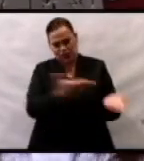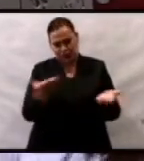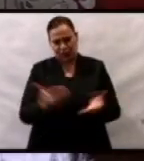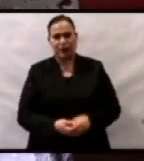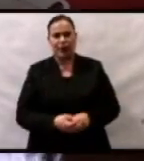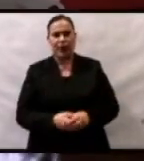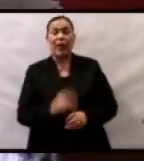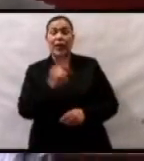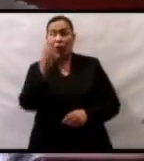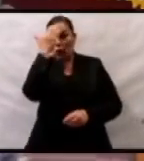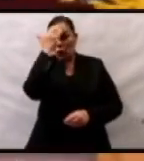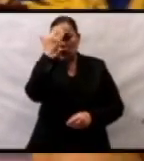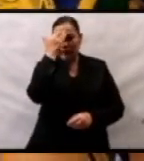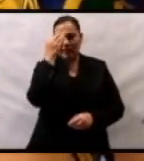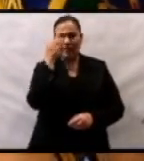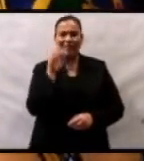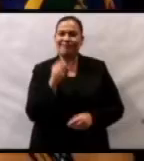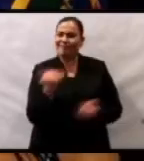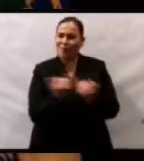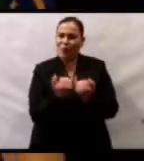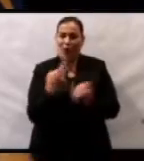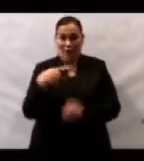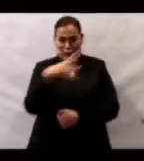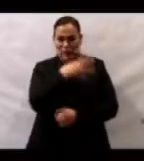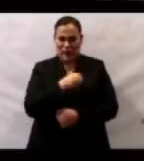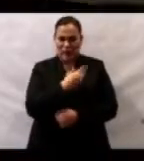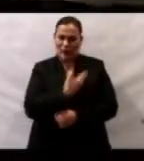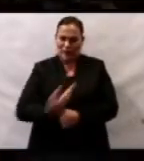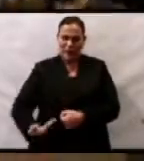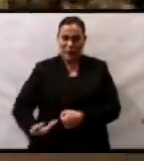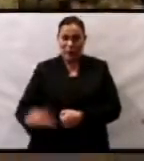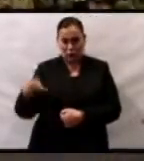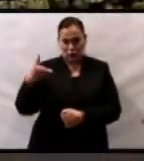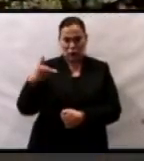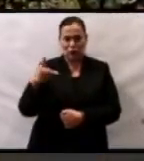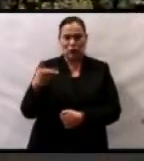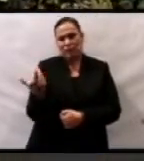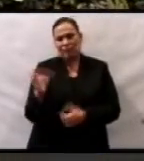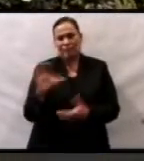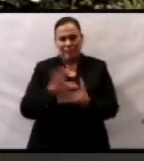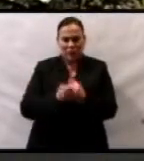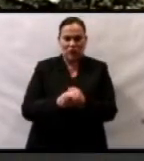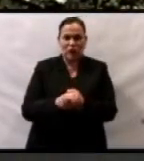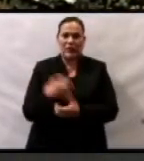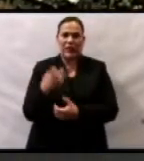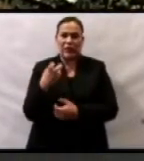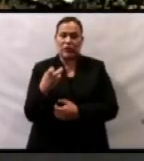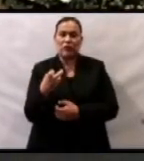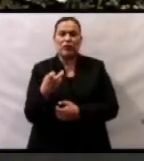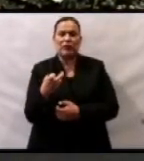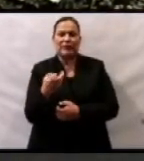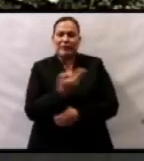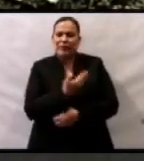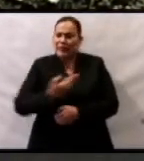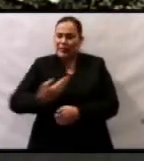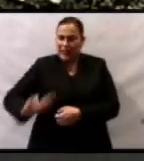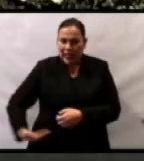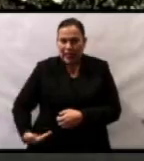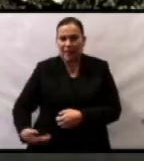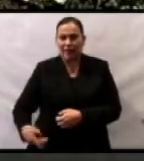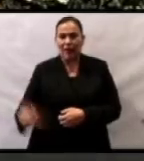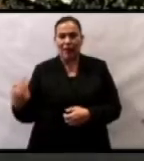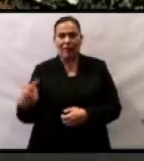Reconocer también a los hijos de María Elena y a su pareja, me parece que el ser presidenta y estar al